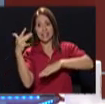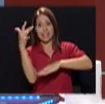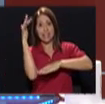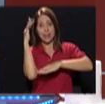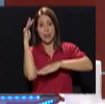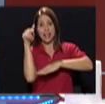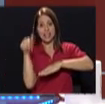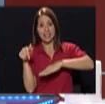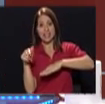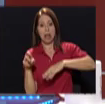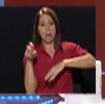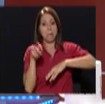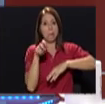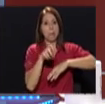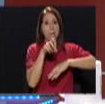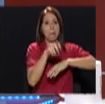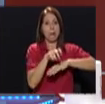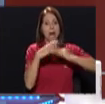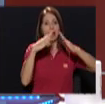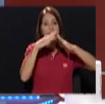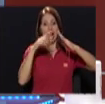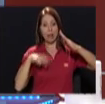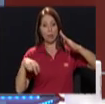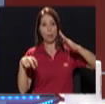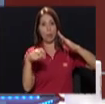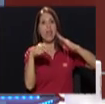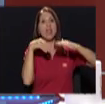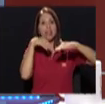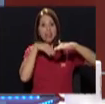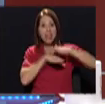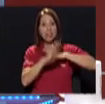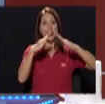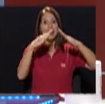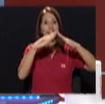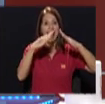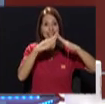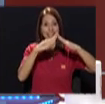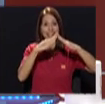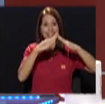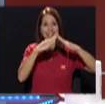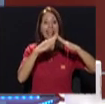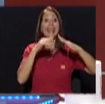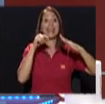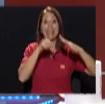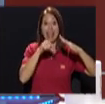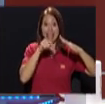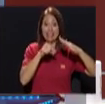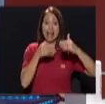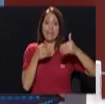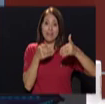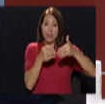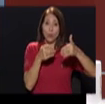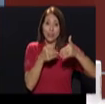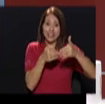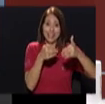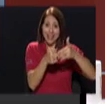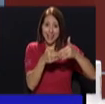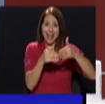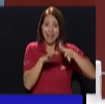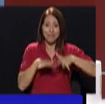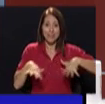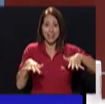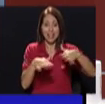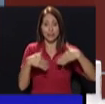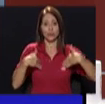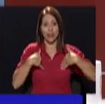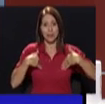a los patios, jardines y hasta dentro de las casas de las personas, que por X o Y han llegado a vivir muy cerca de los